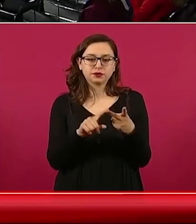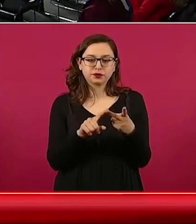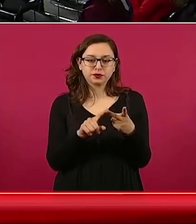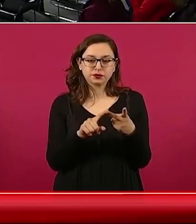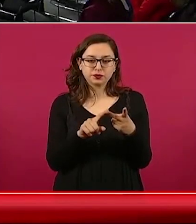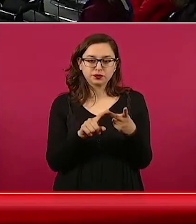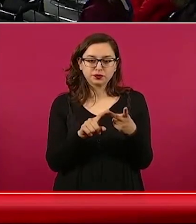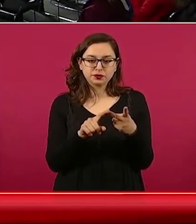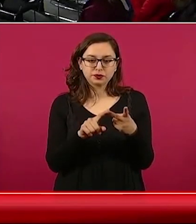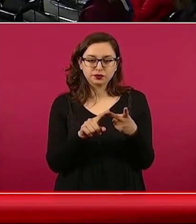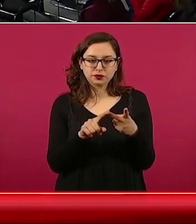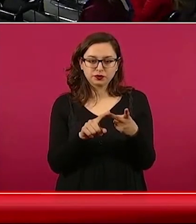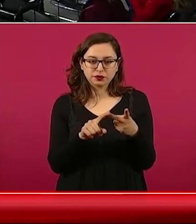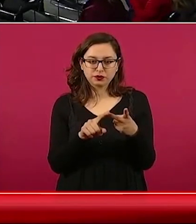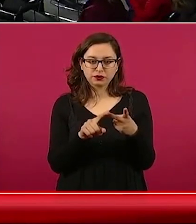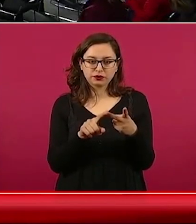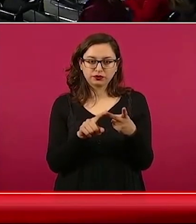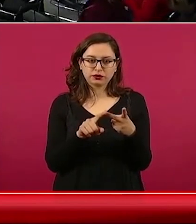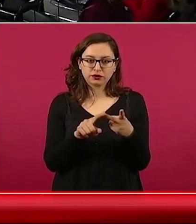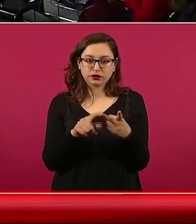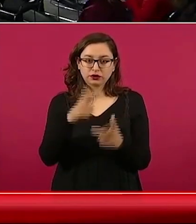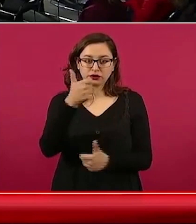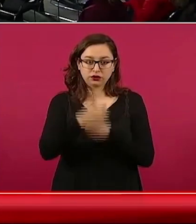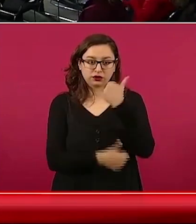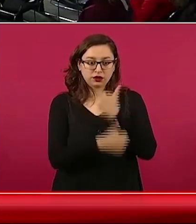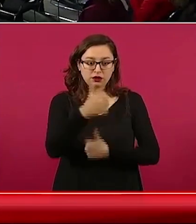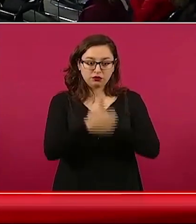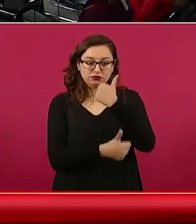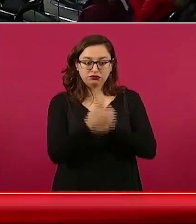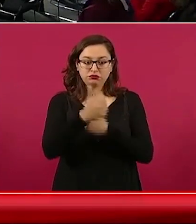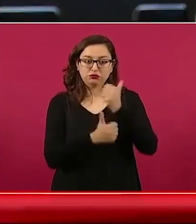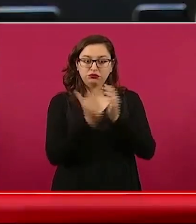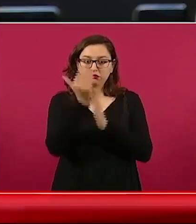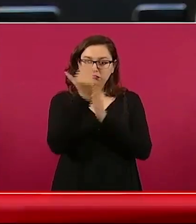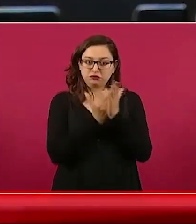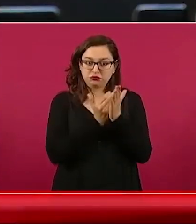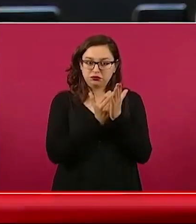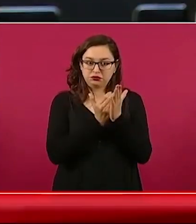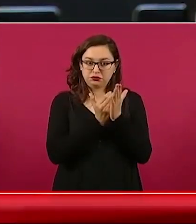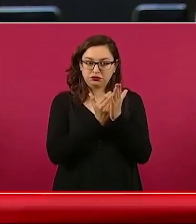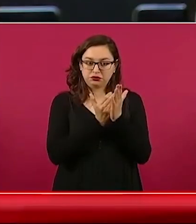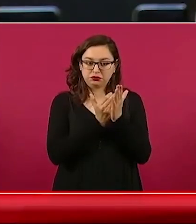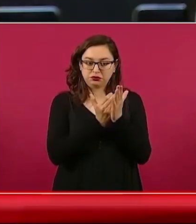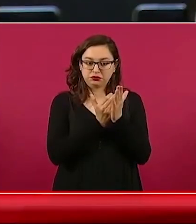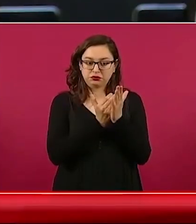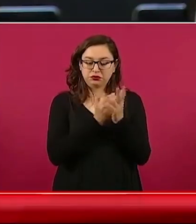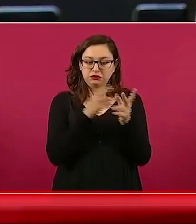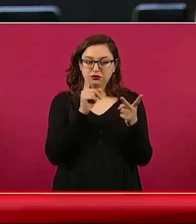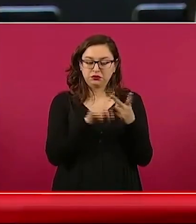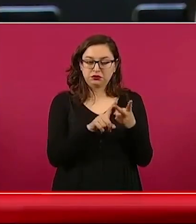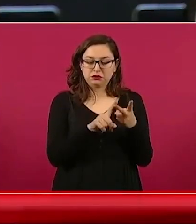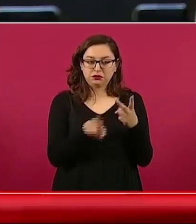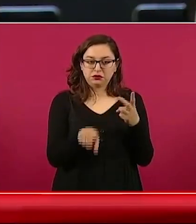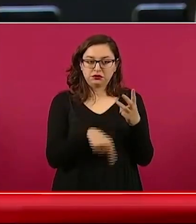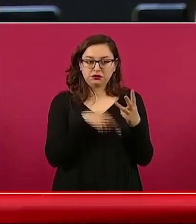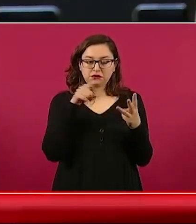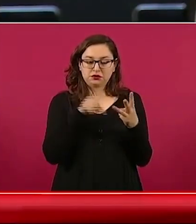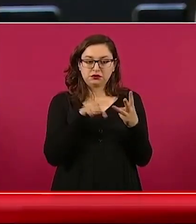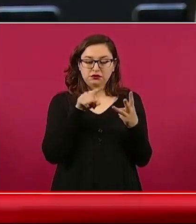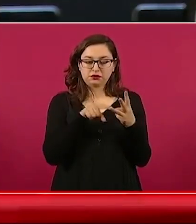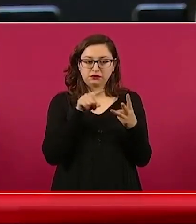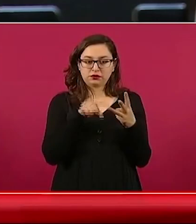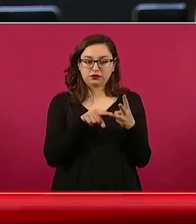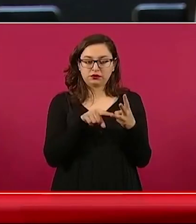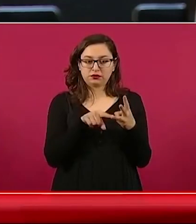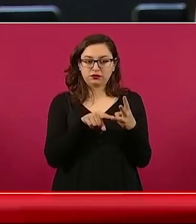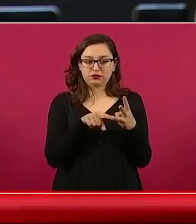quitaron el ascenso y lo que disminuye la competitividad y protege las inversiones manteniéndose en primera división. Y como número tres,